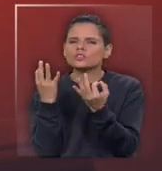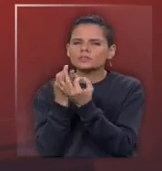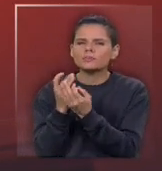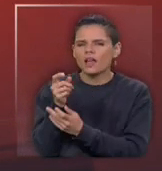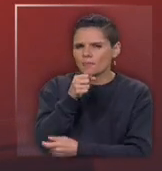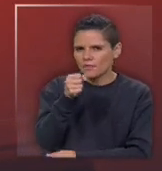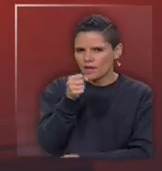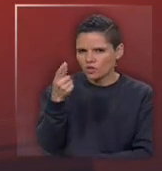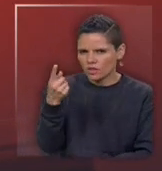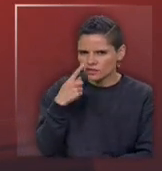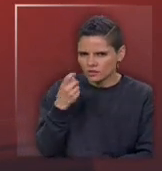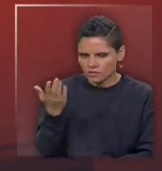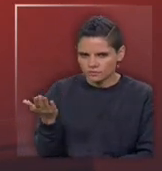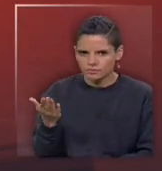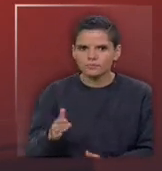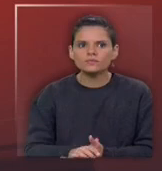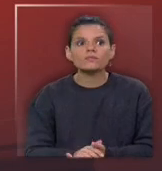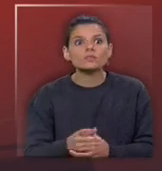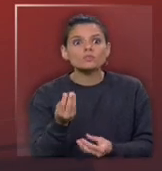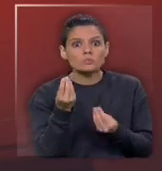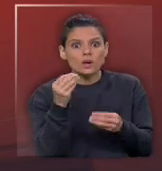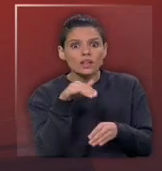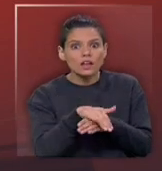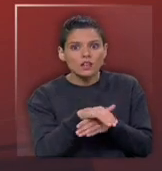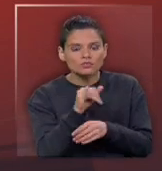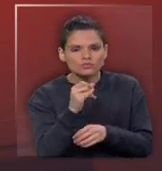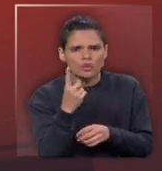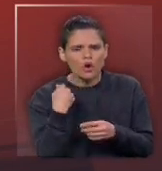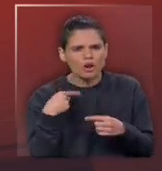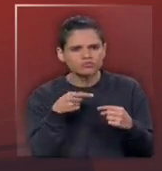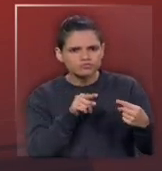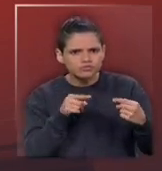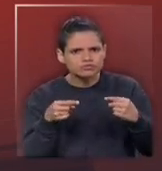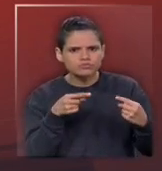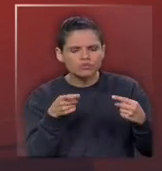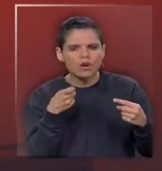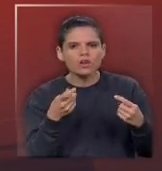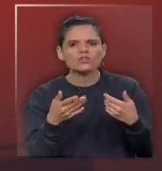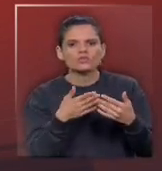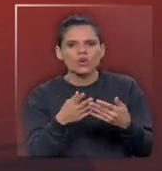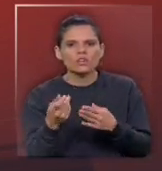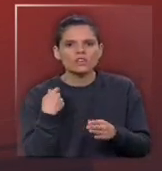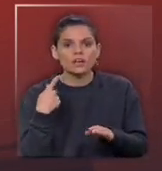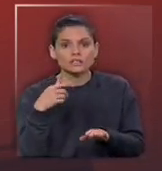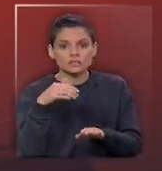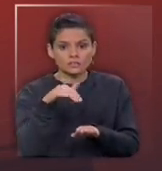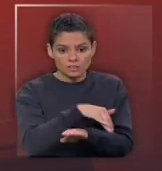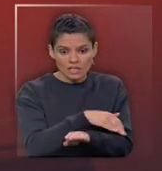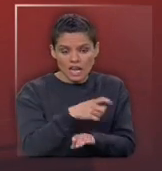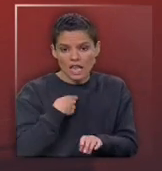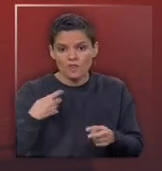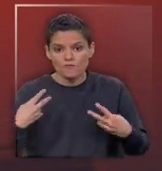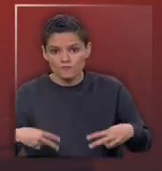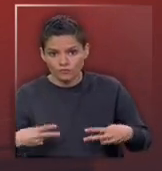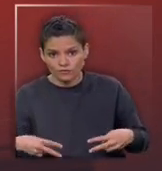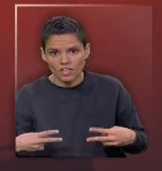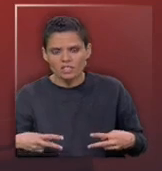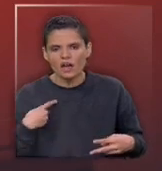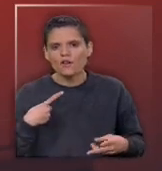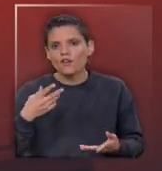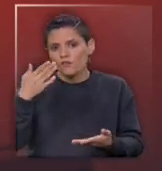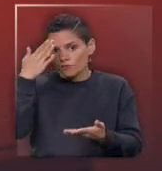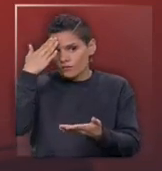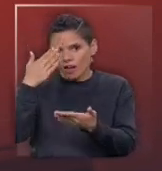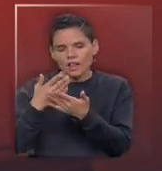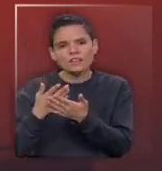tardes. Exactamente, muy buenas tardes. Enfrentamientos que se dieron ahí a un costado de la parroquia de Viña del Mar, frente a la Plaza